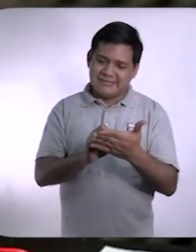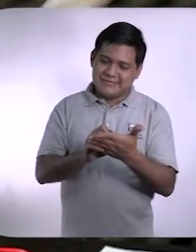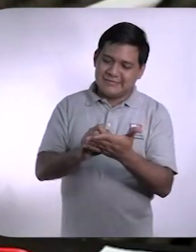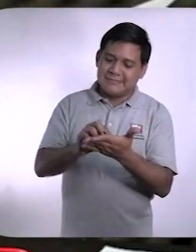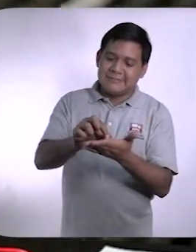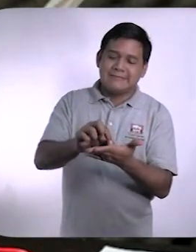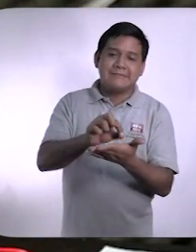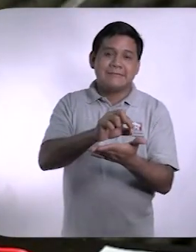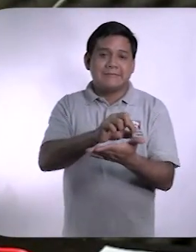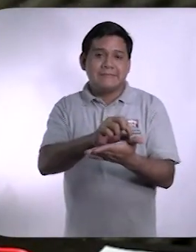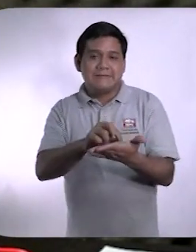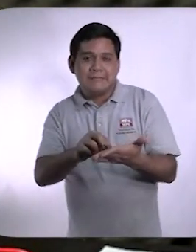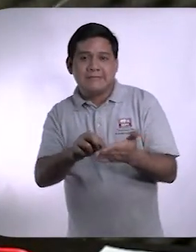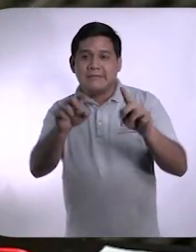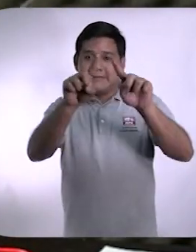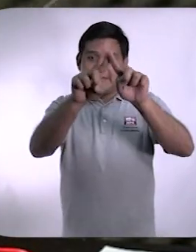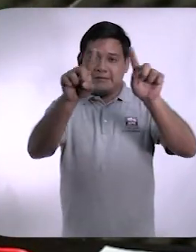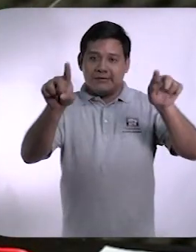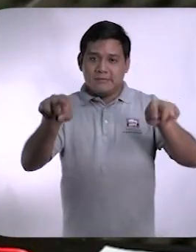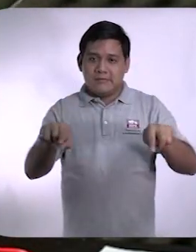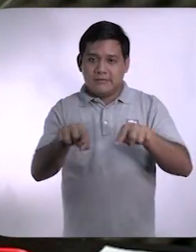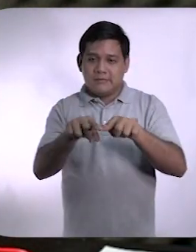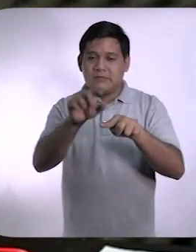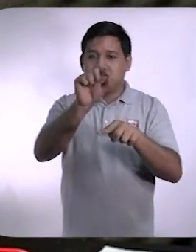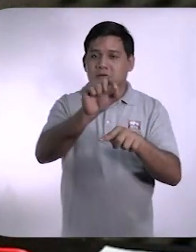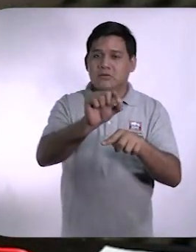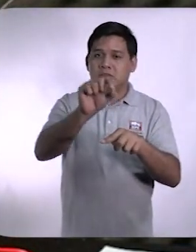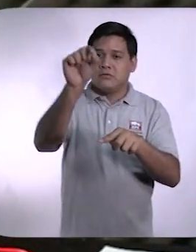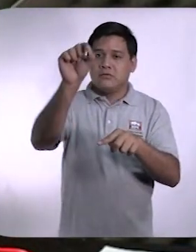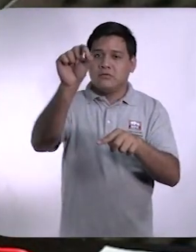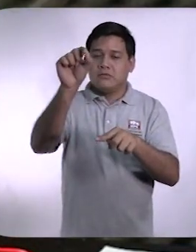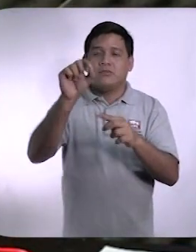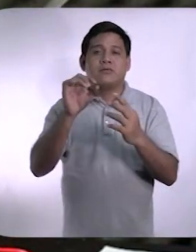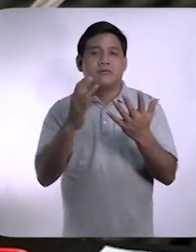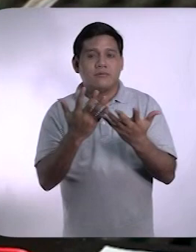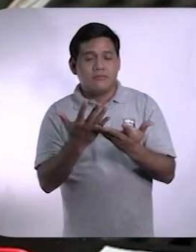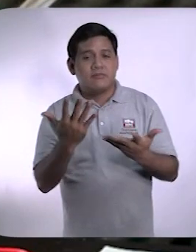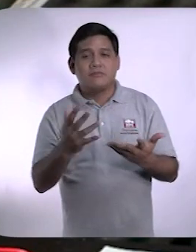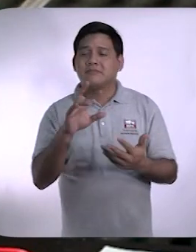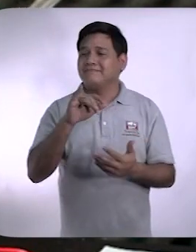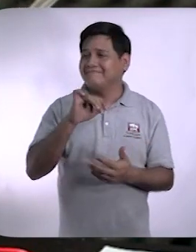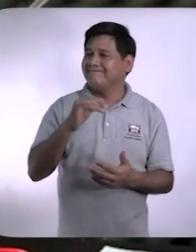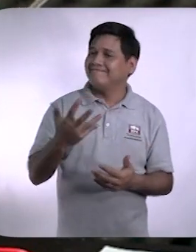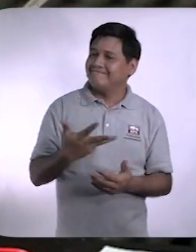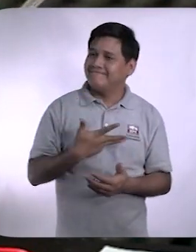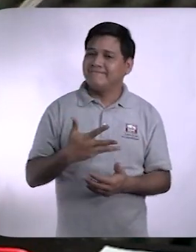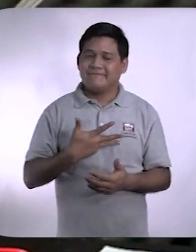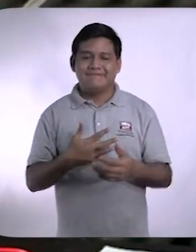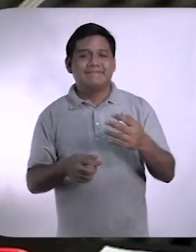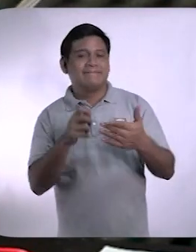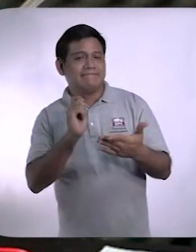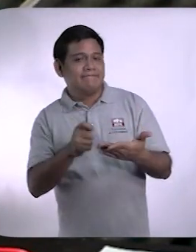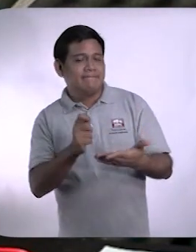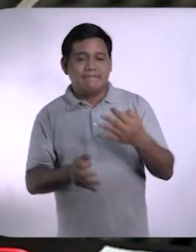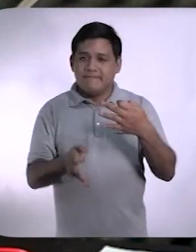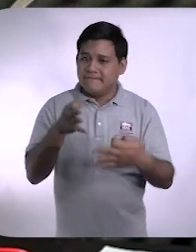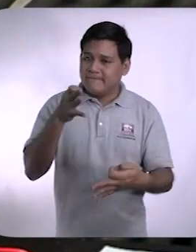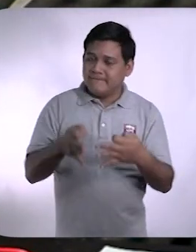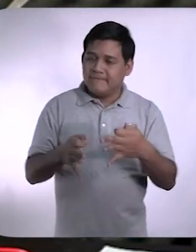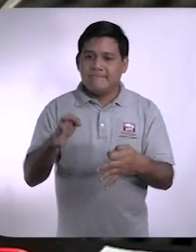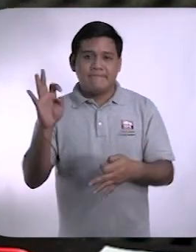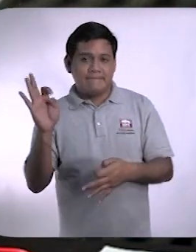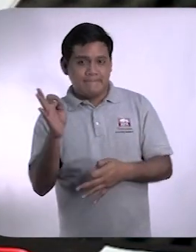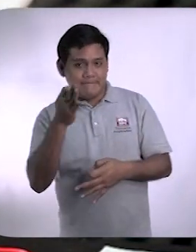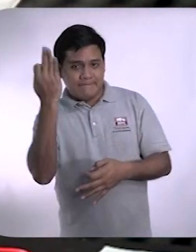quede dentro del recuadro. Porque sí existen ya criterios del Tribunal Electoral del Poder Judicial de la